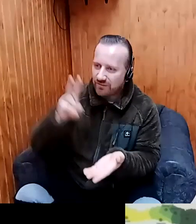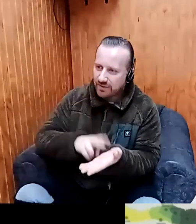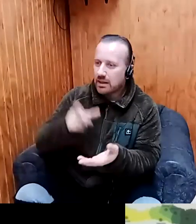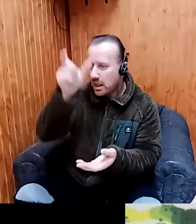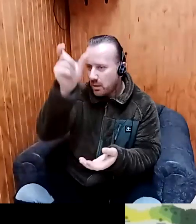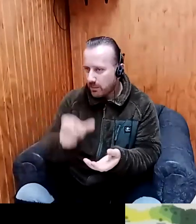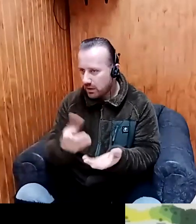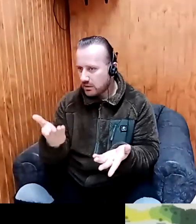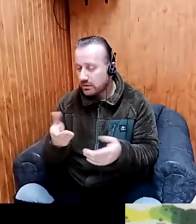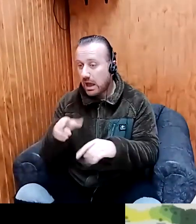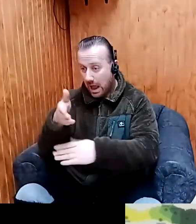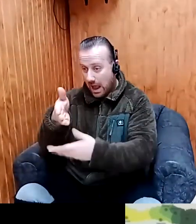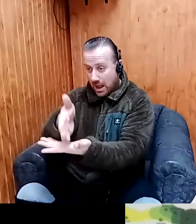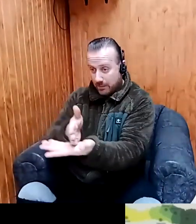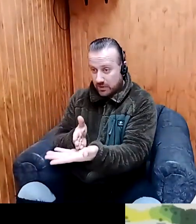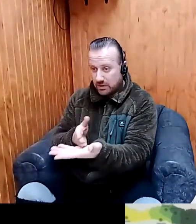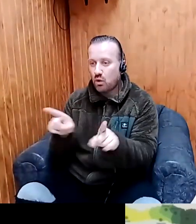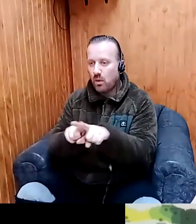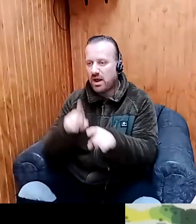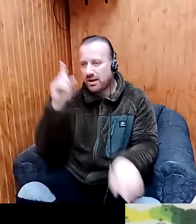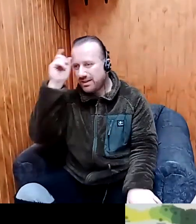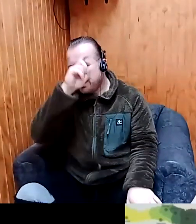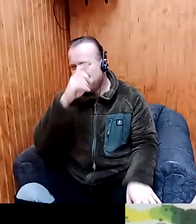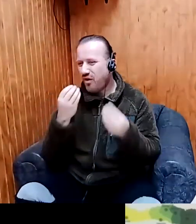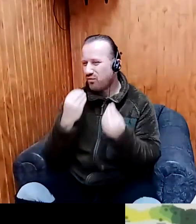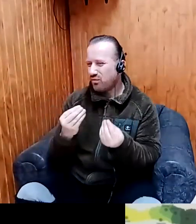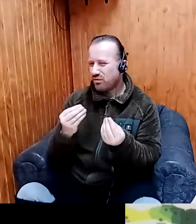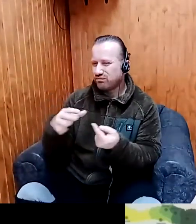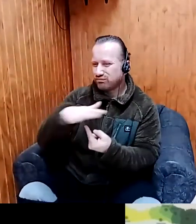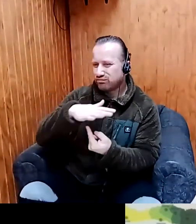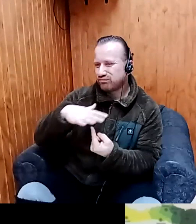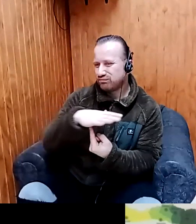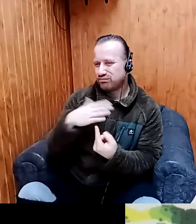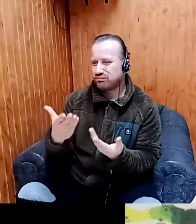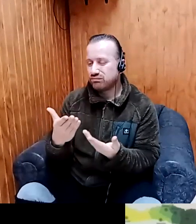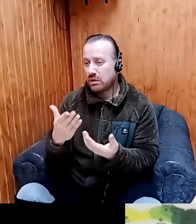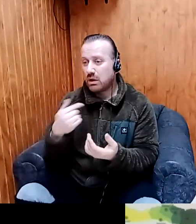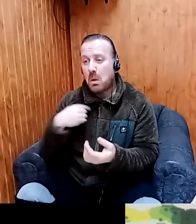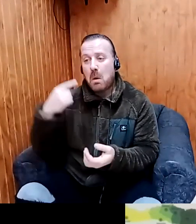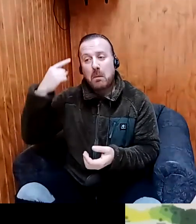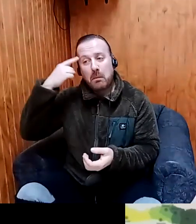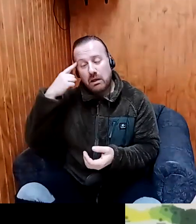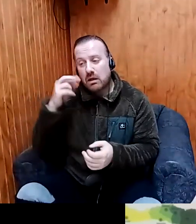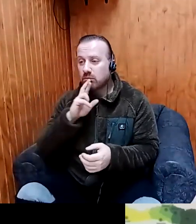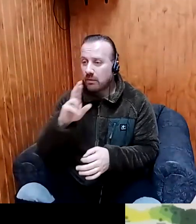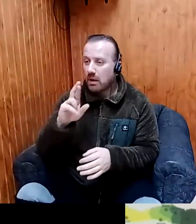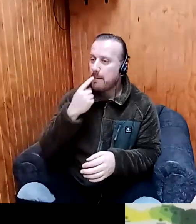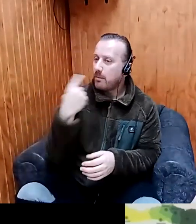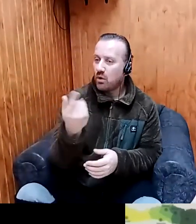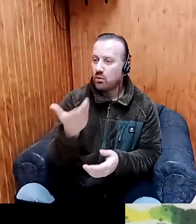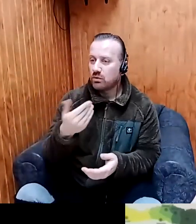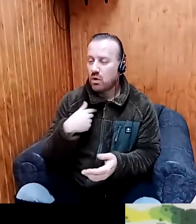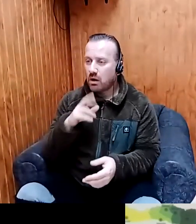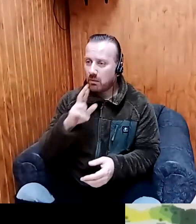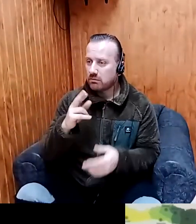en medio es difícil justamente encontrar buenos contextos. Yo lo que creo que para responder a esta pregunta, mi respuesta